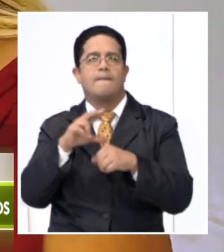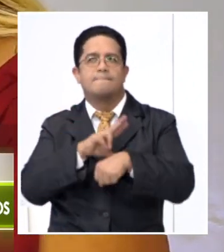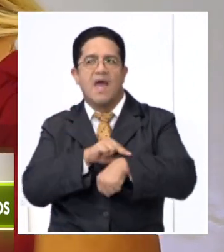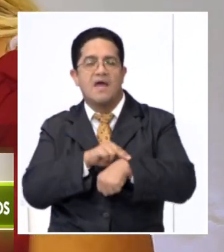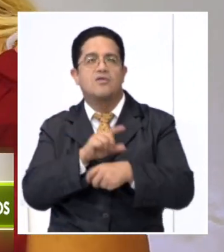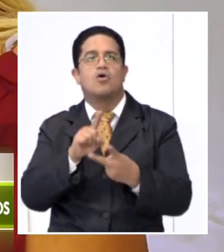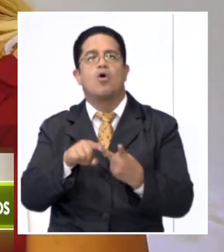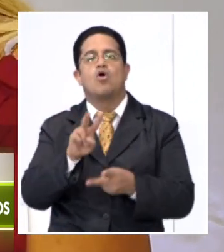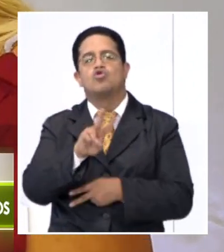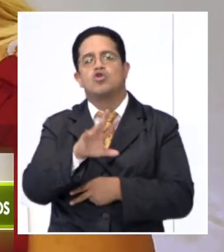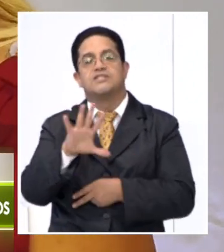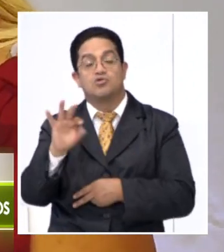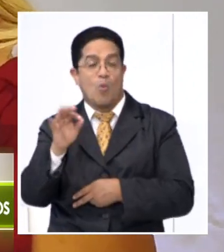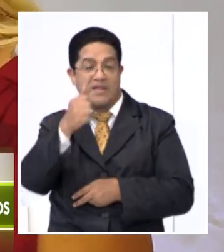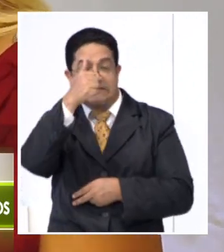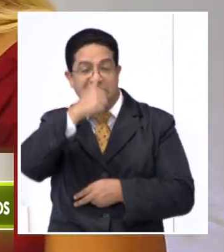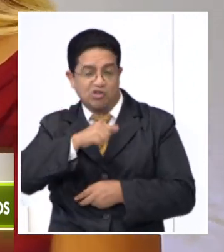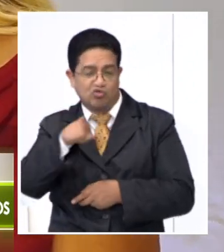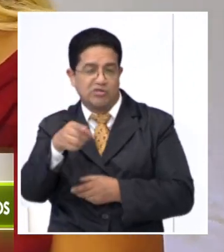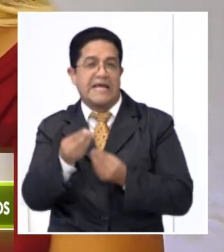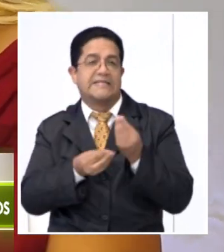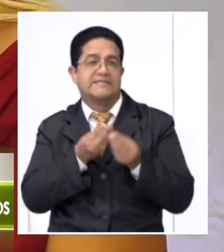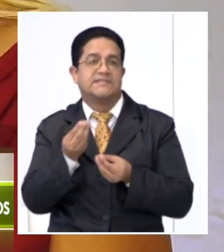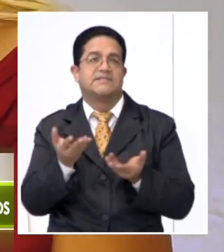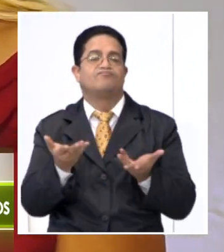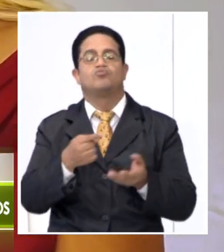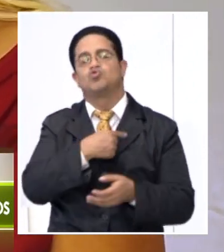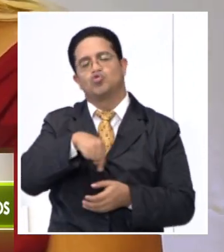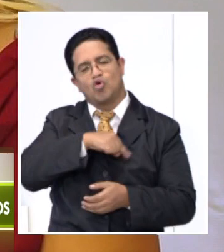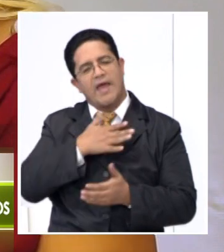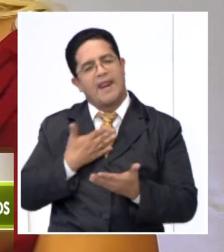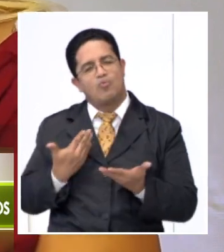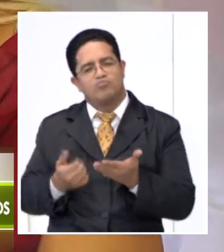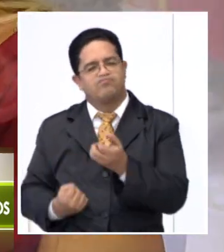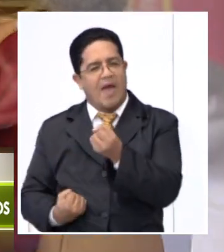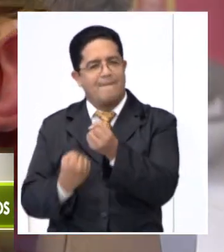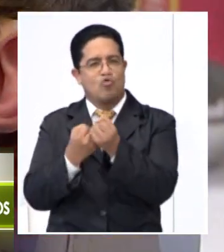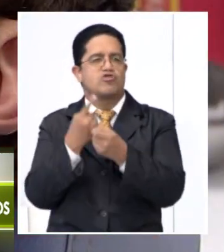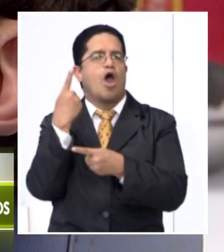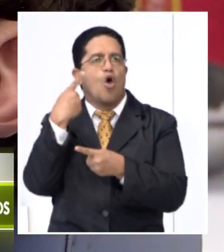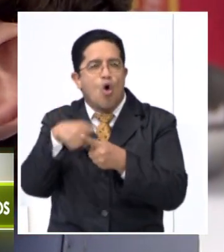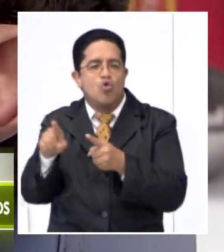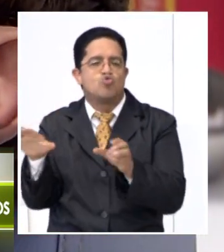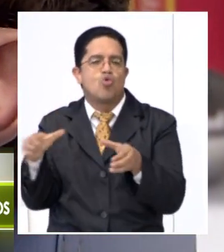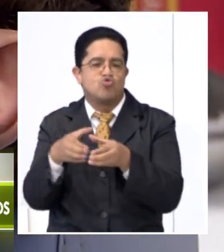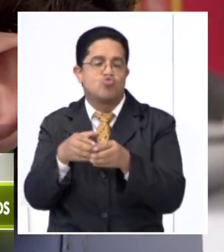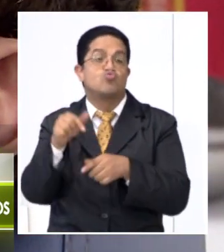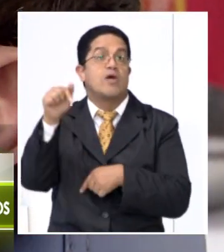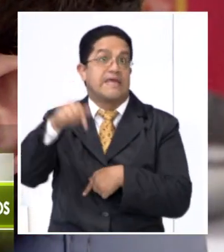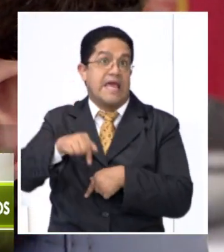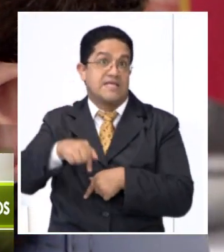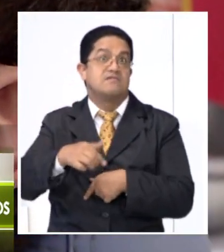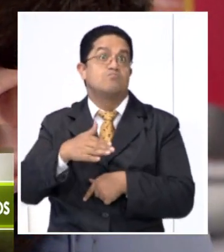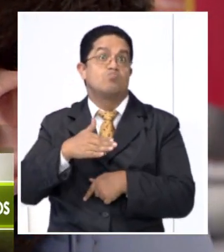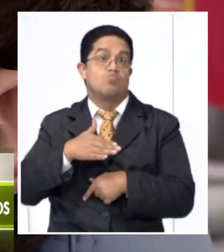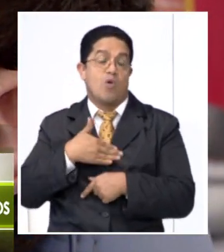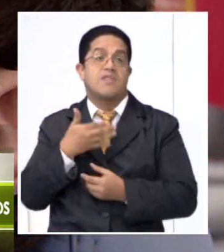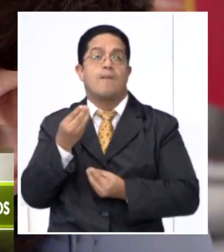y 250 cirugías se hicieron ahí. Nosotros queremos estar presentes apoyando a fundaciones y que esto que está aquí lo podamos replicar, que nuestro